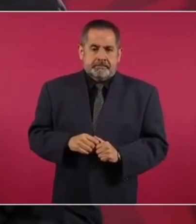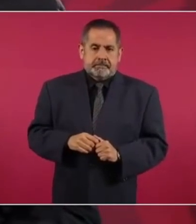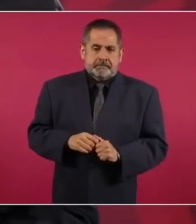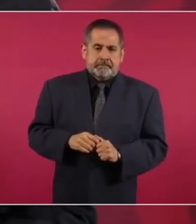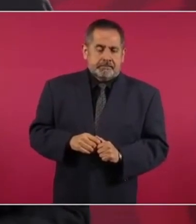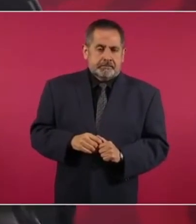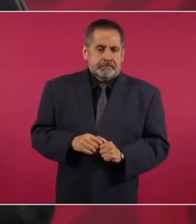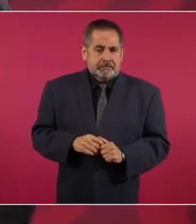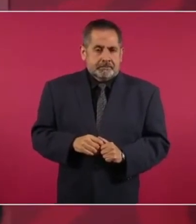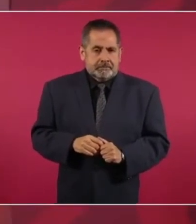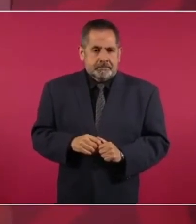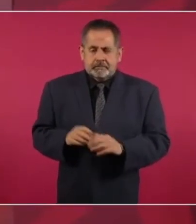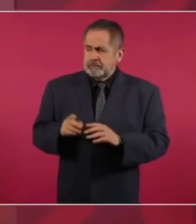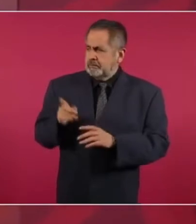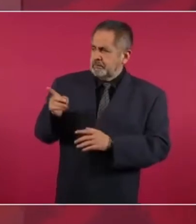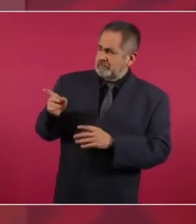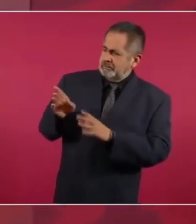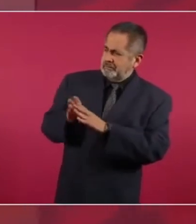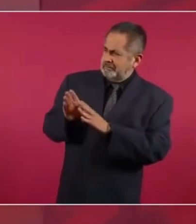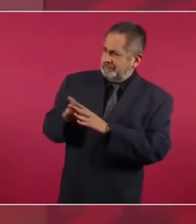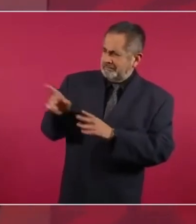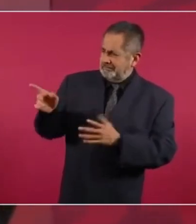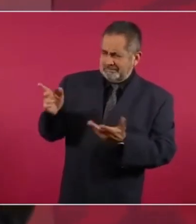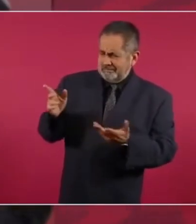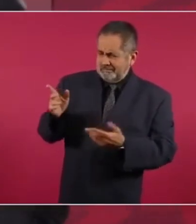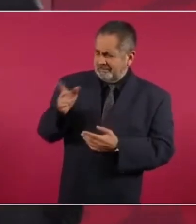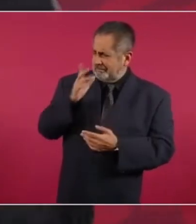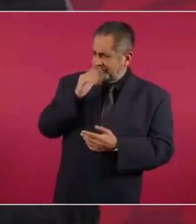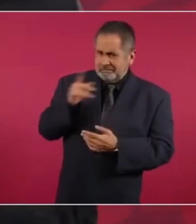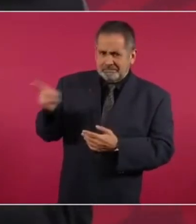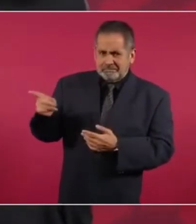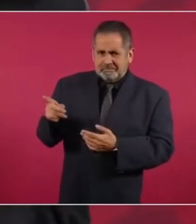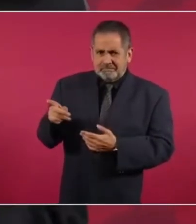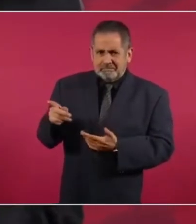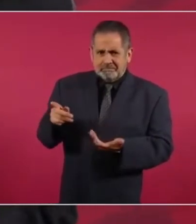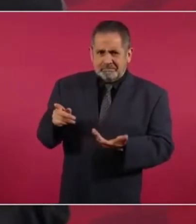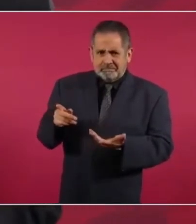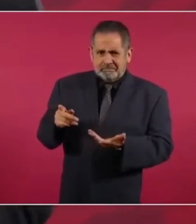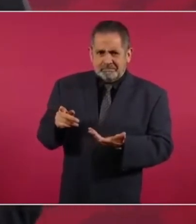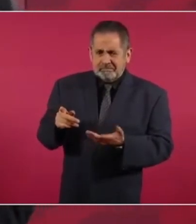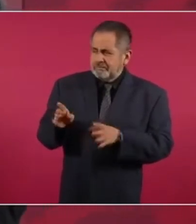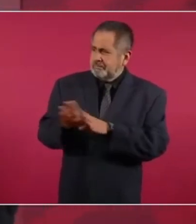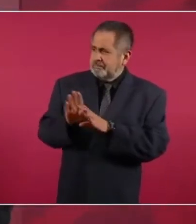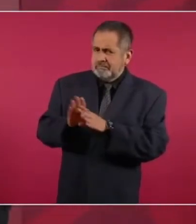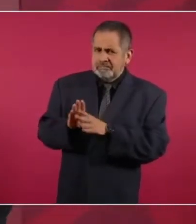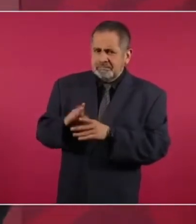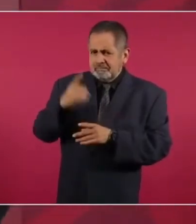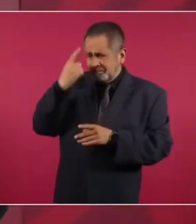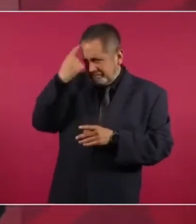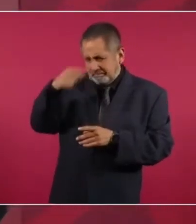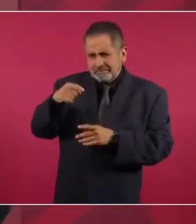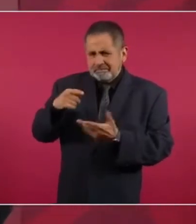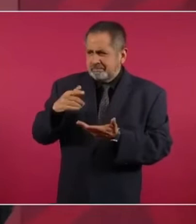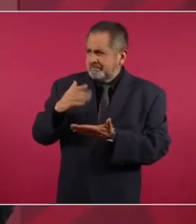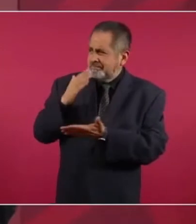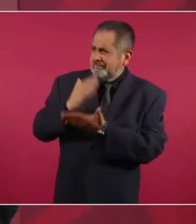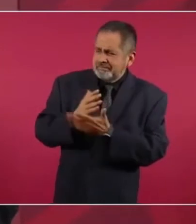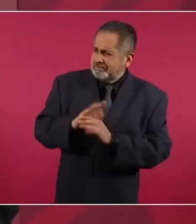vas a frenar si hay baches? Que por